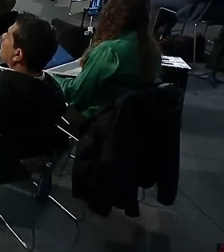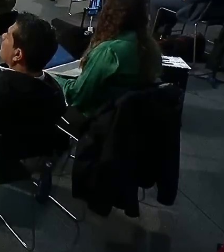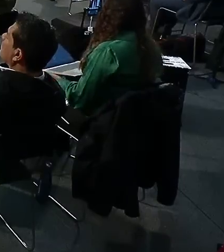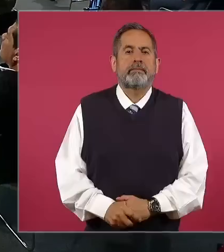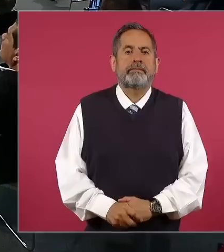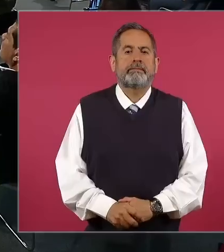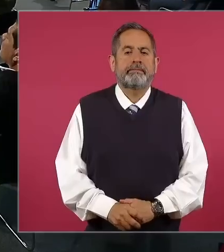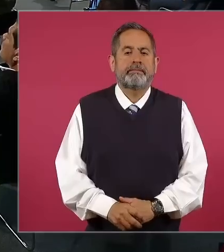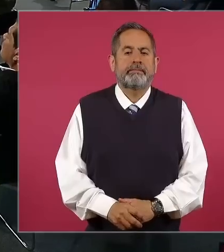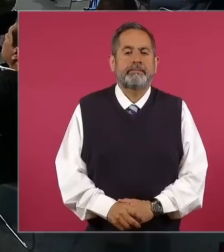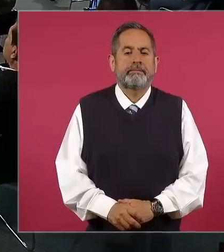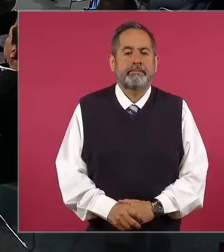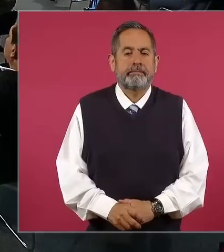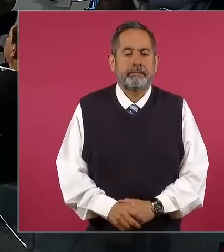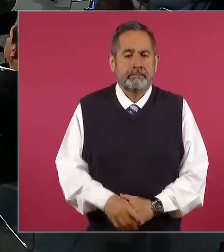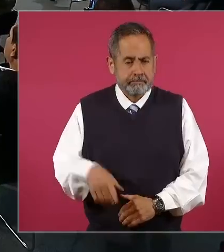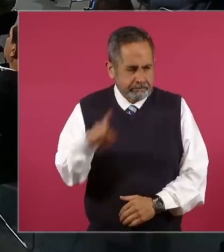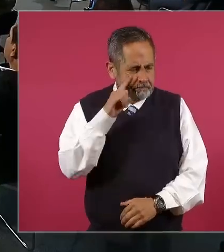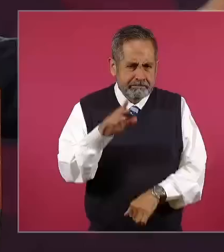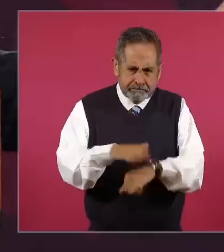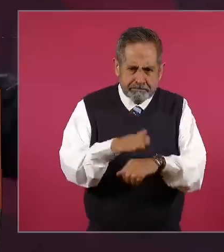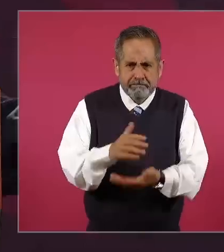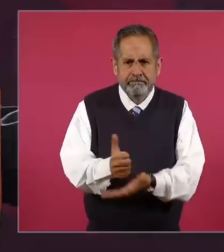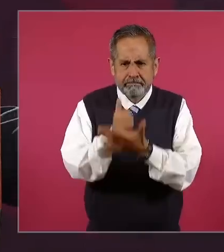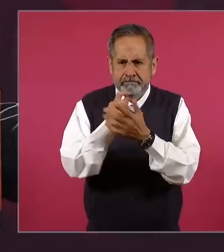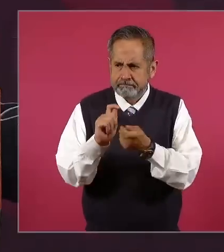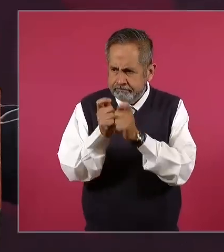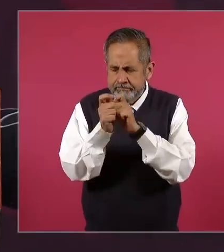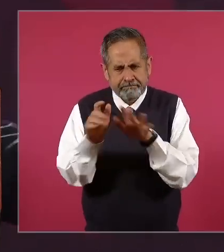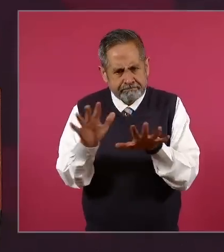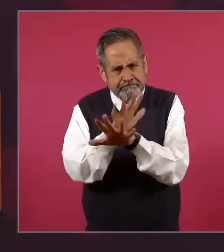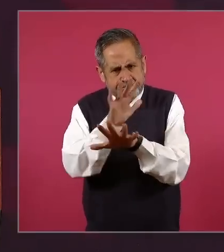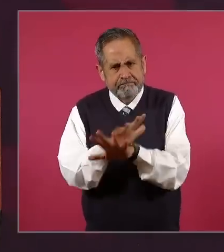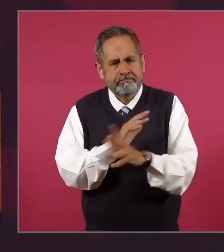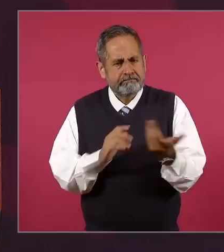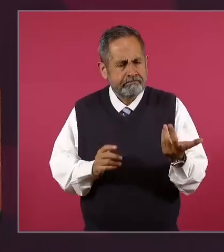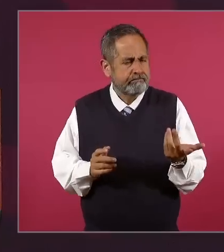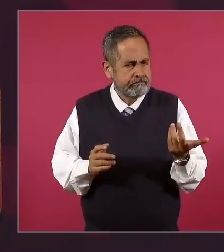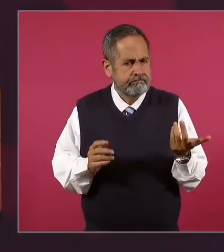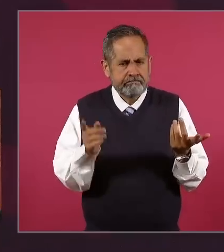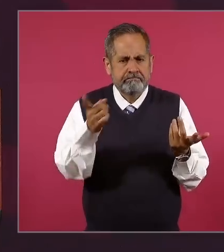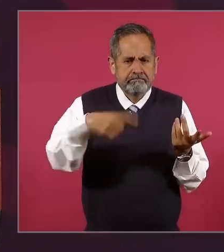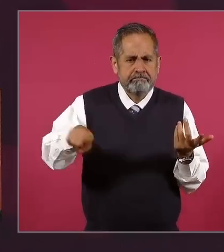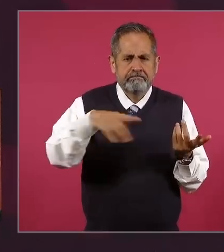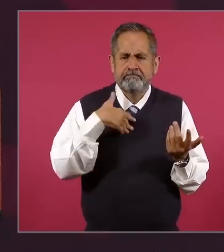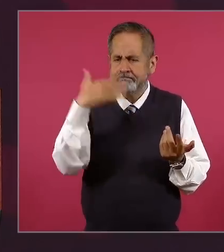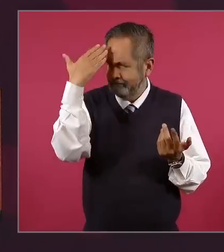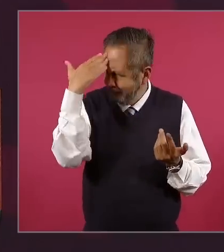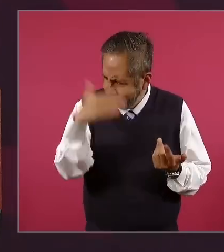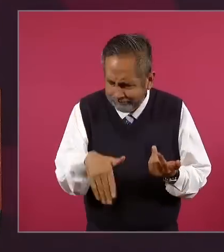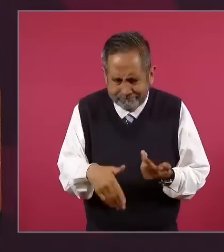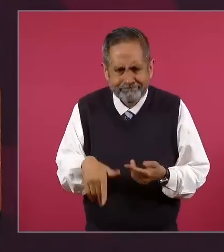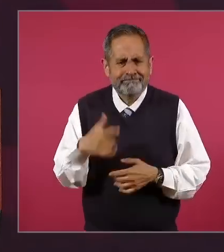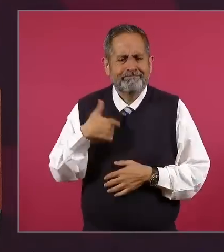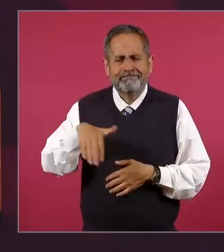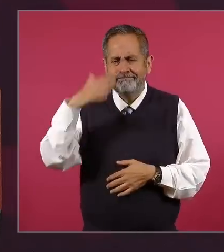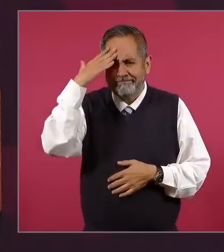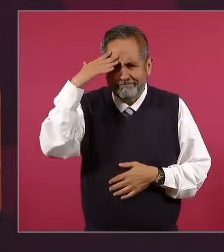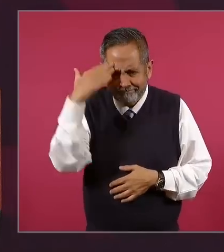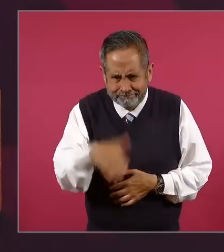ayuden en la transición. Ellos saben